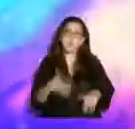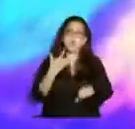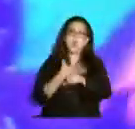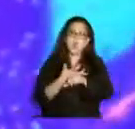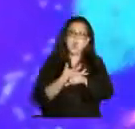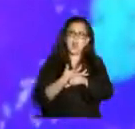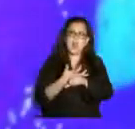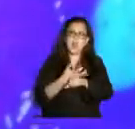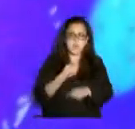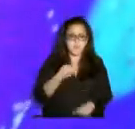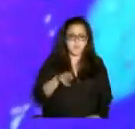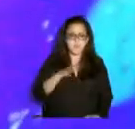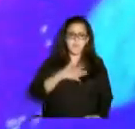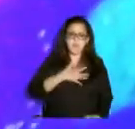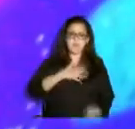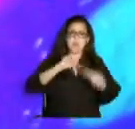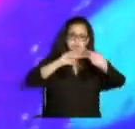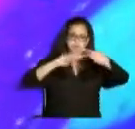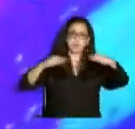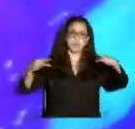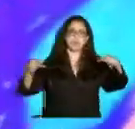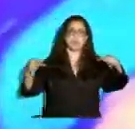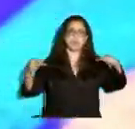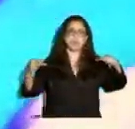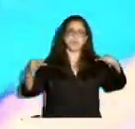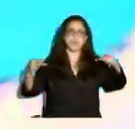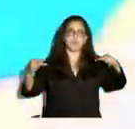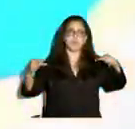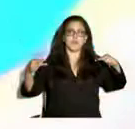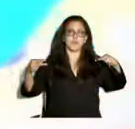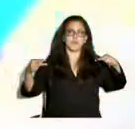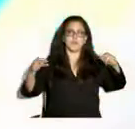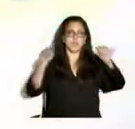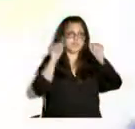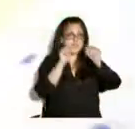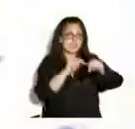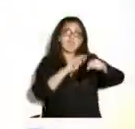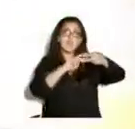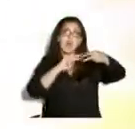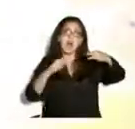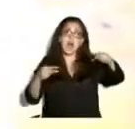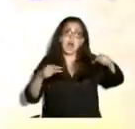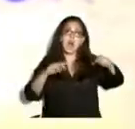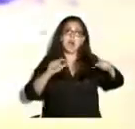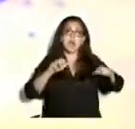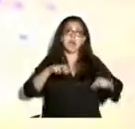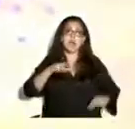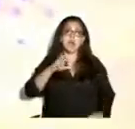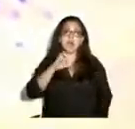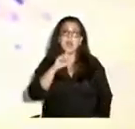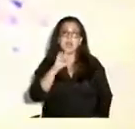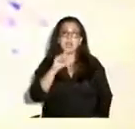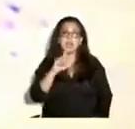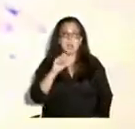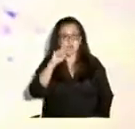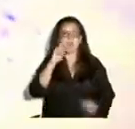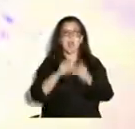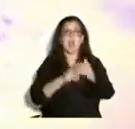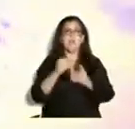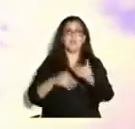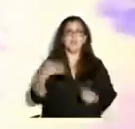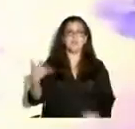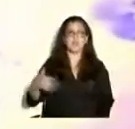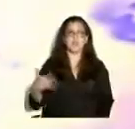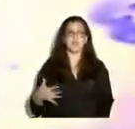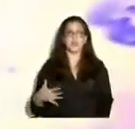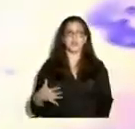más propio, como es nuestro material genético. La genética en las últimas décadas ha dado unos avances gigantes, quizá mucho